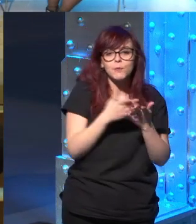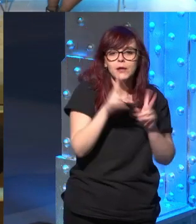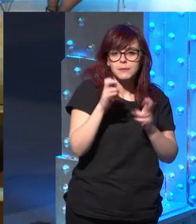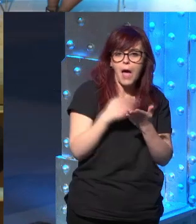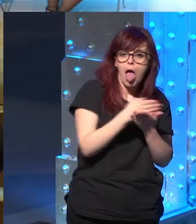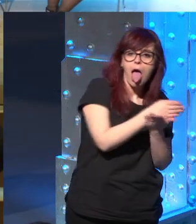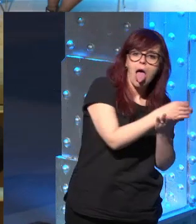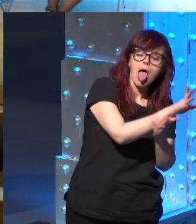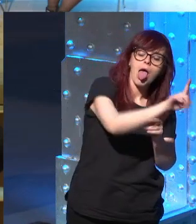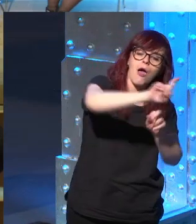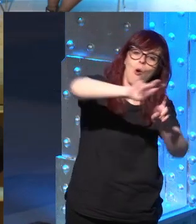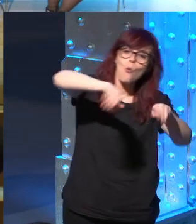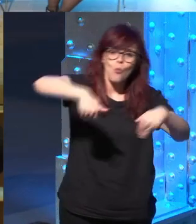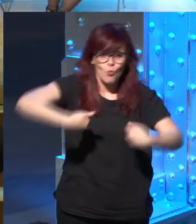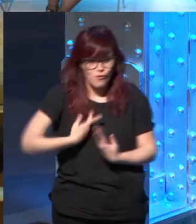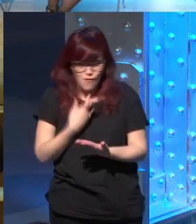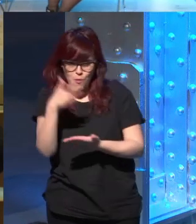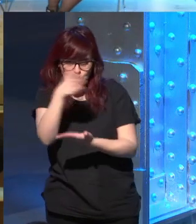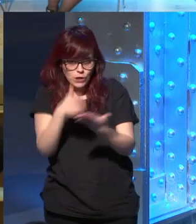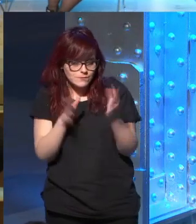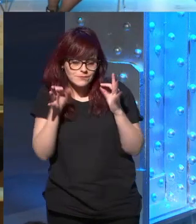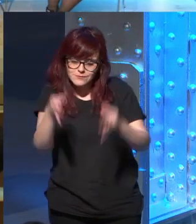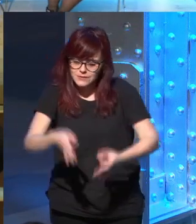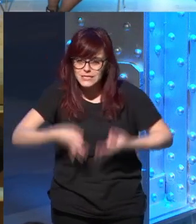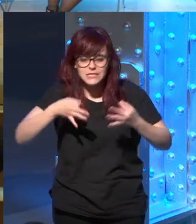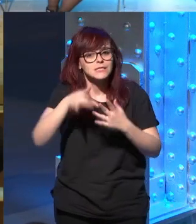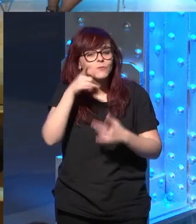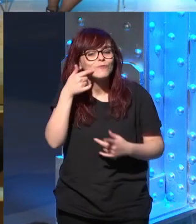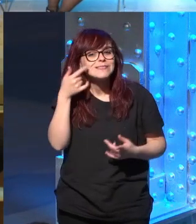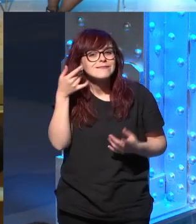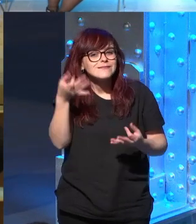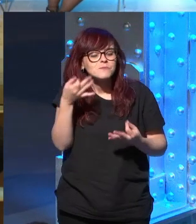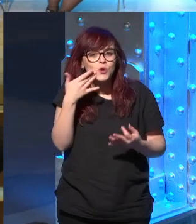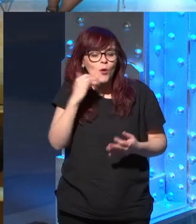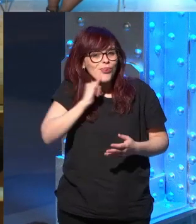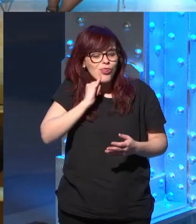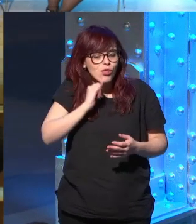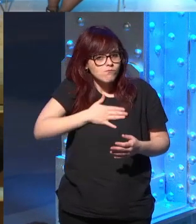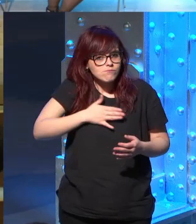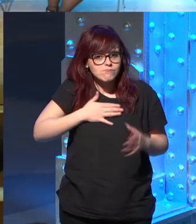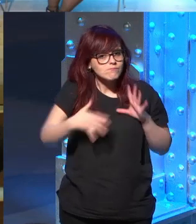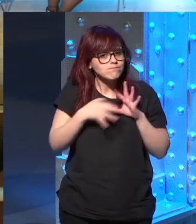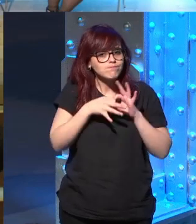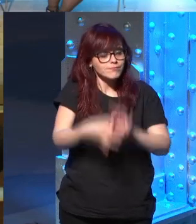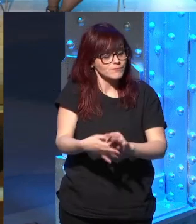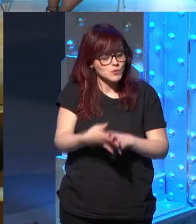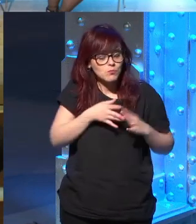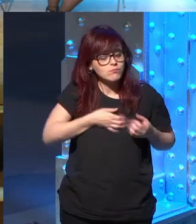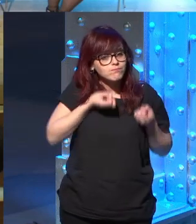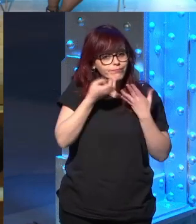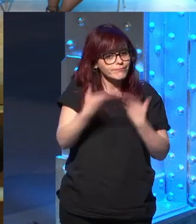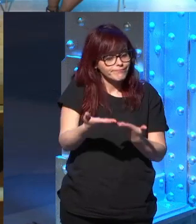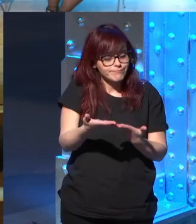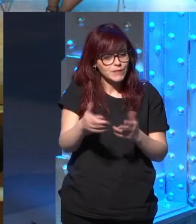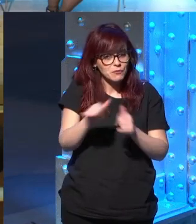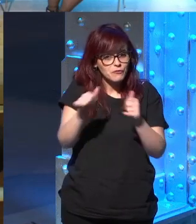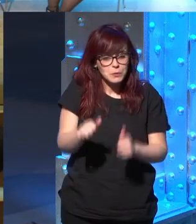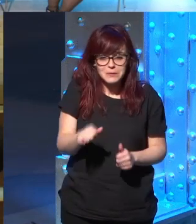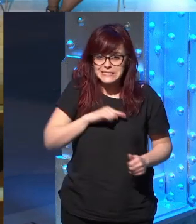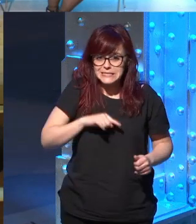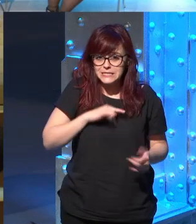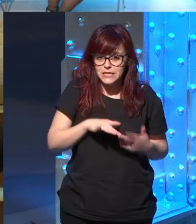como en casa, quizá por eso, porque tengo la sensación de que es el idioma que mejor expresa o que